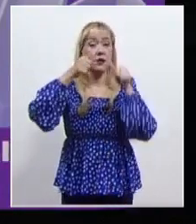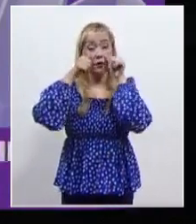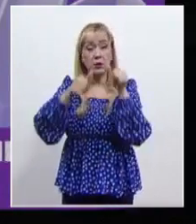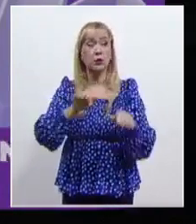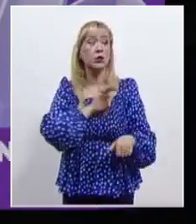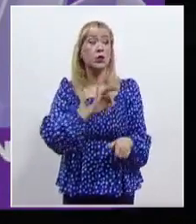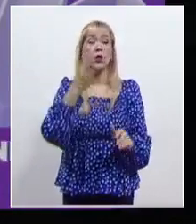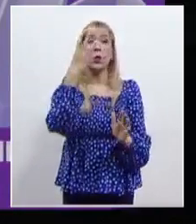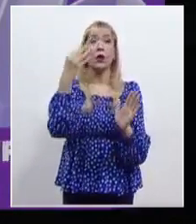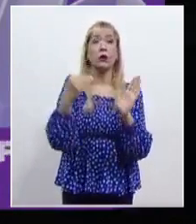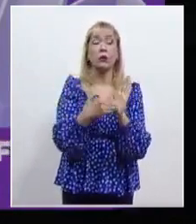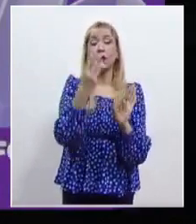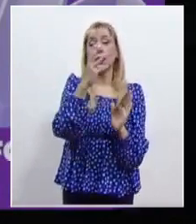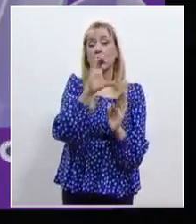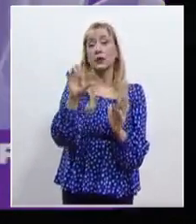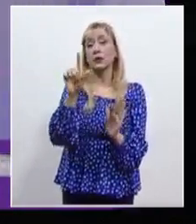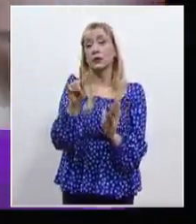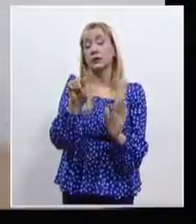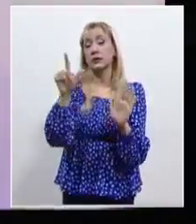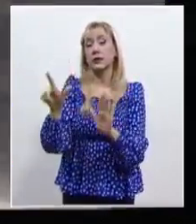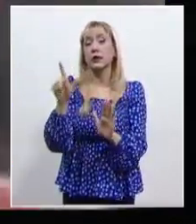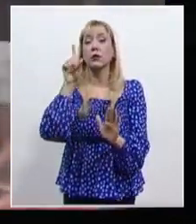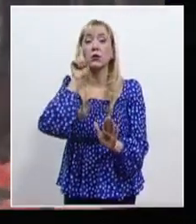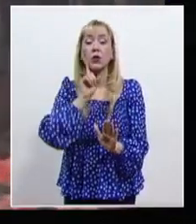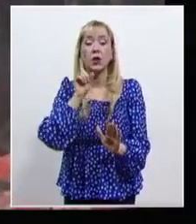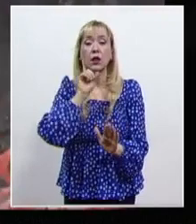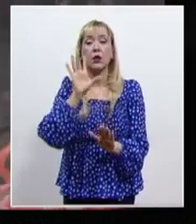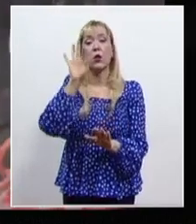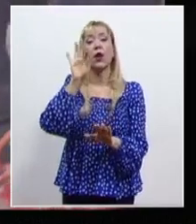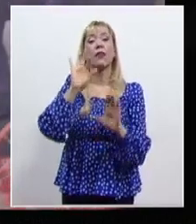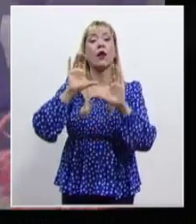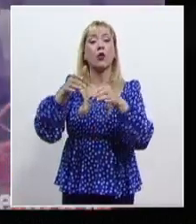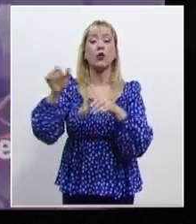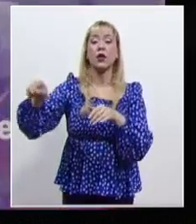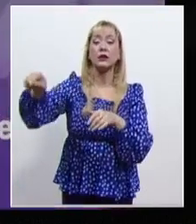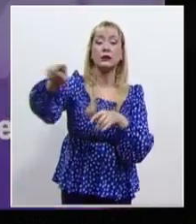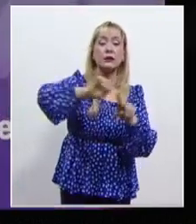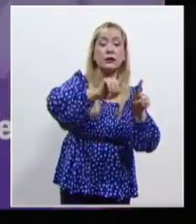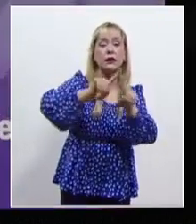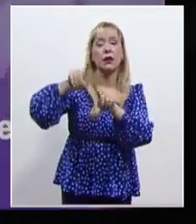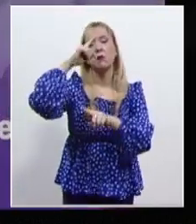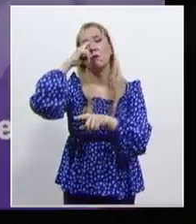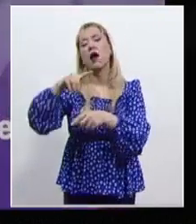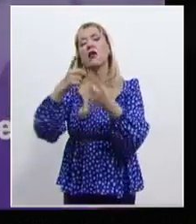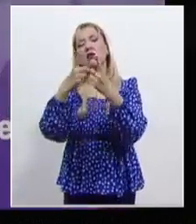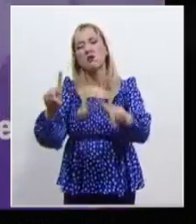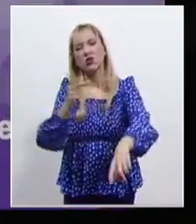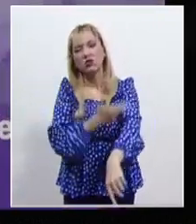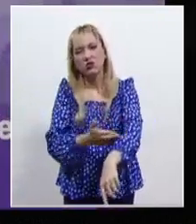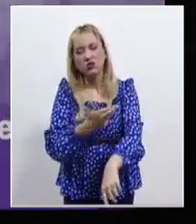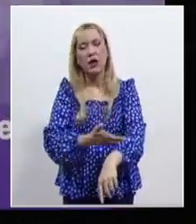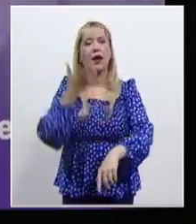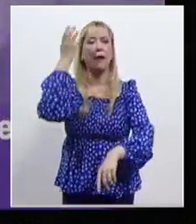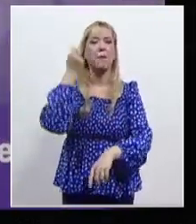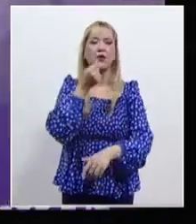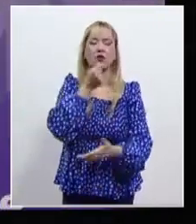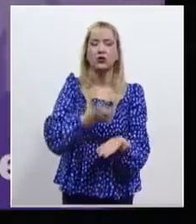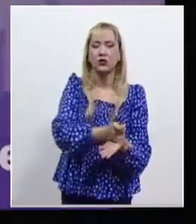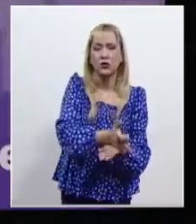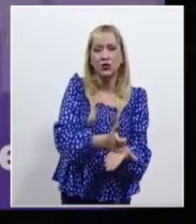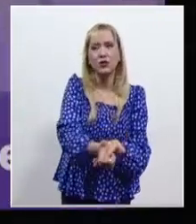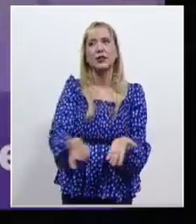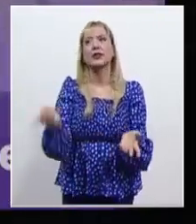a 4.377 mujeres de 40 comunidades, con trámites de divorcio, pensiones alimenticias, órdenes